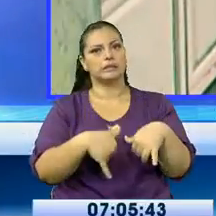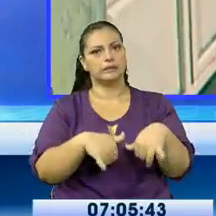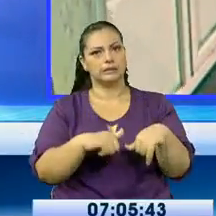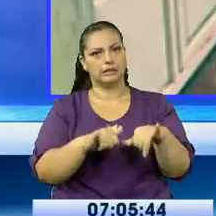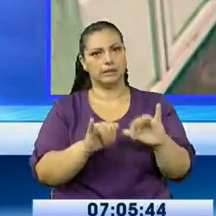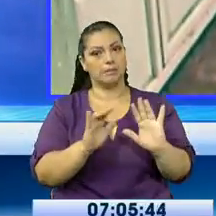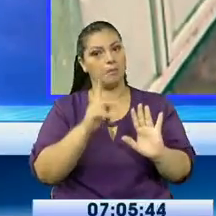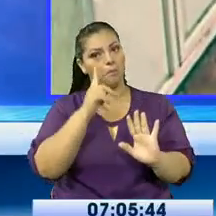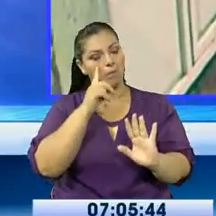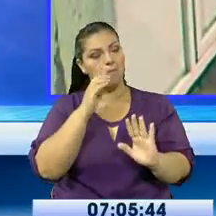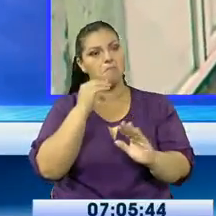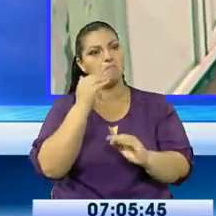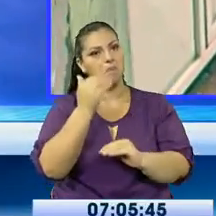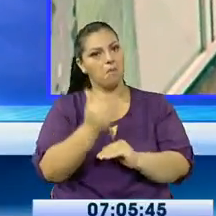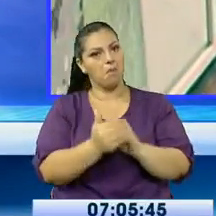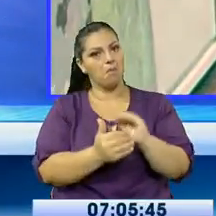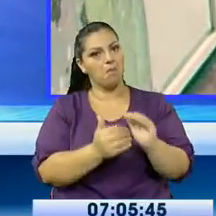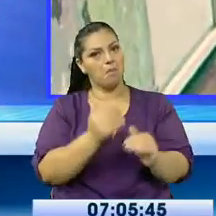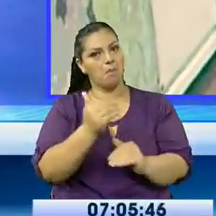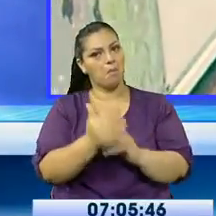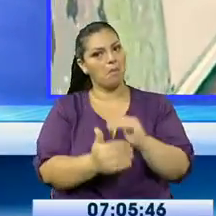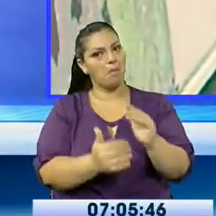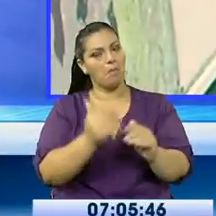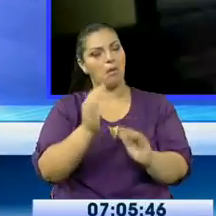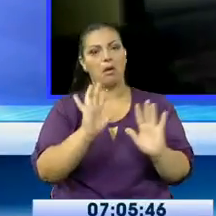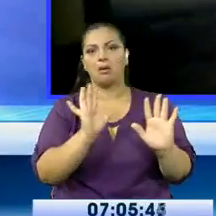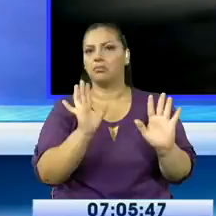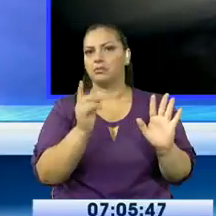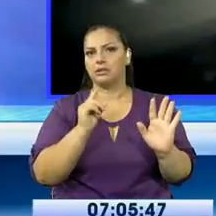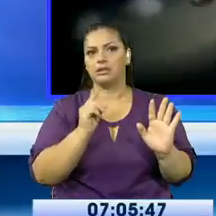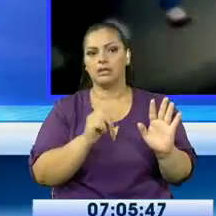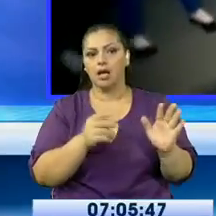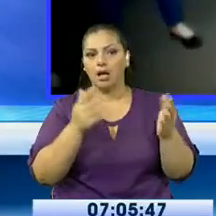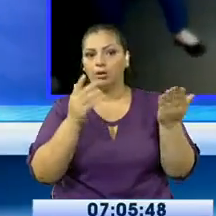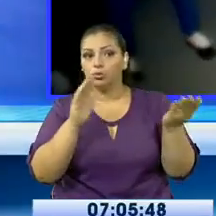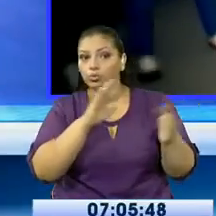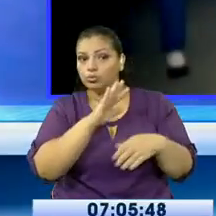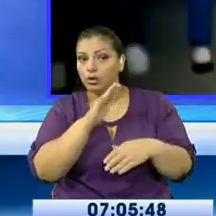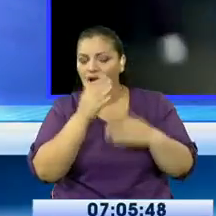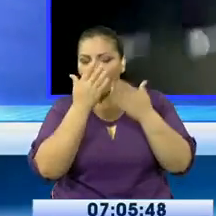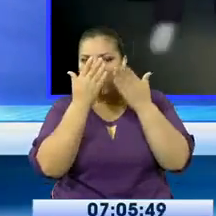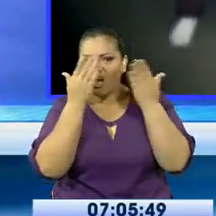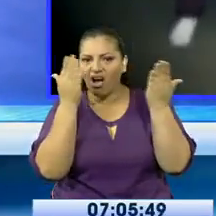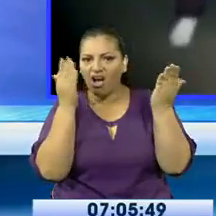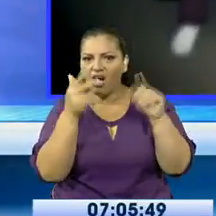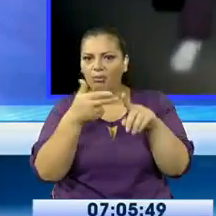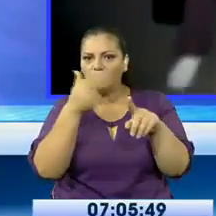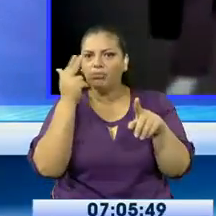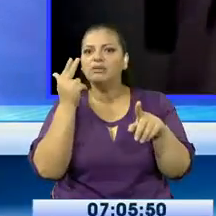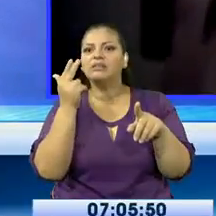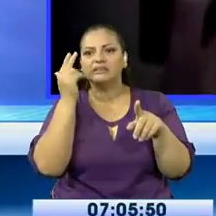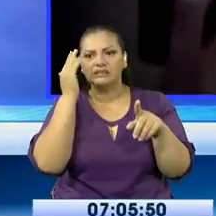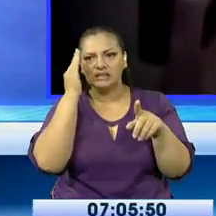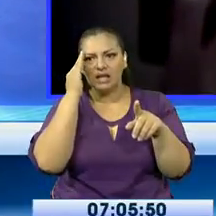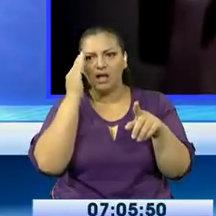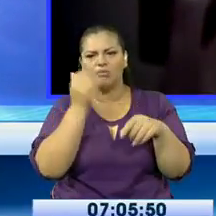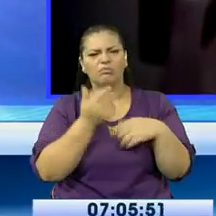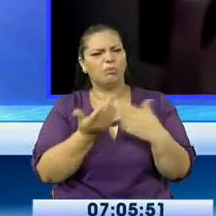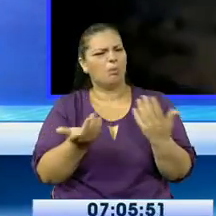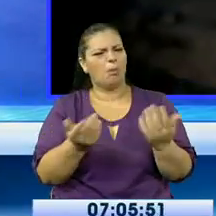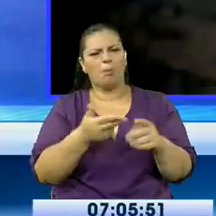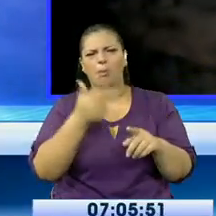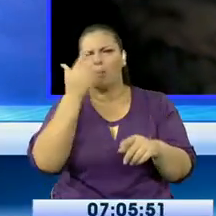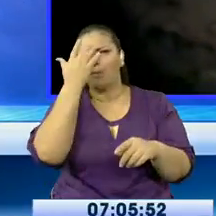Esperamos en los próximos días tener resultados positivos para esclarecer el hecho. Muchas gracias. Continúen adelante